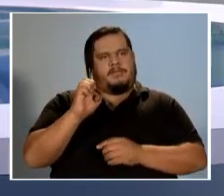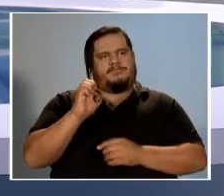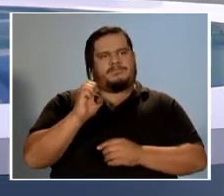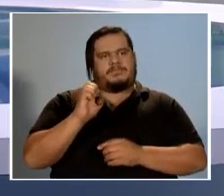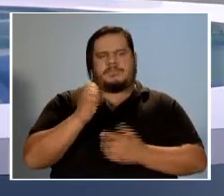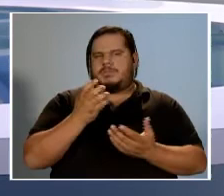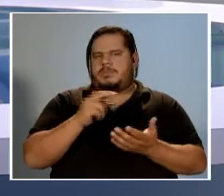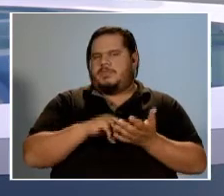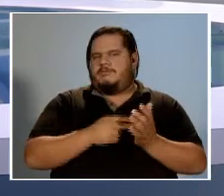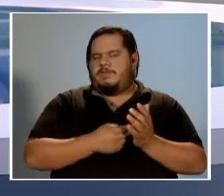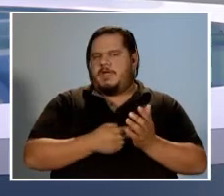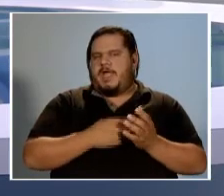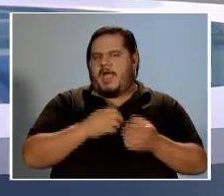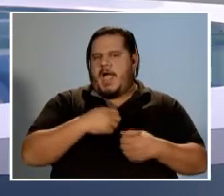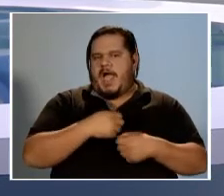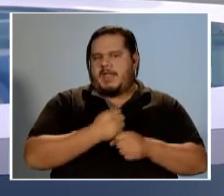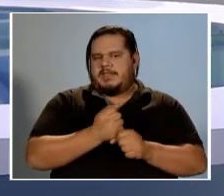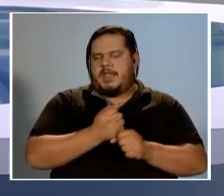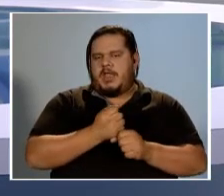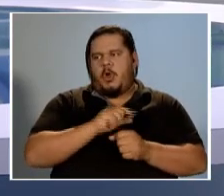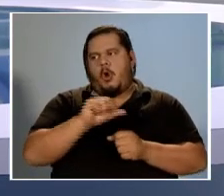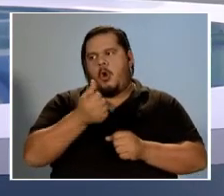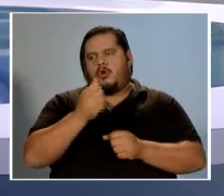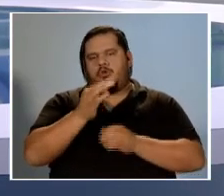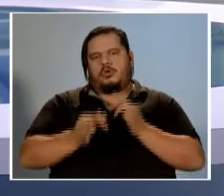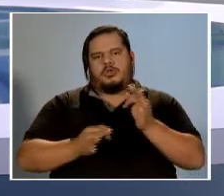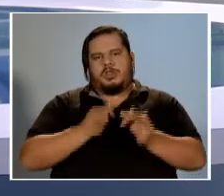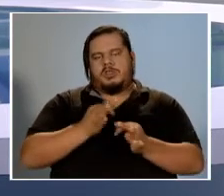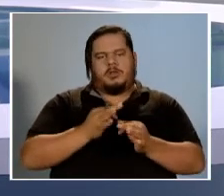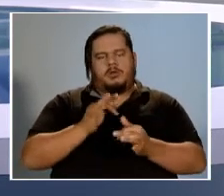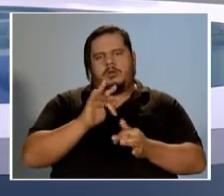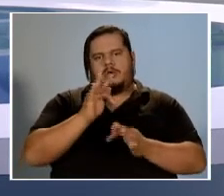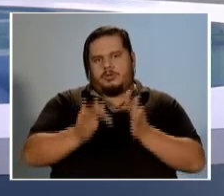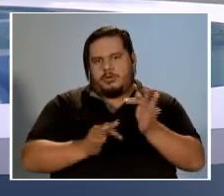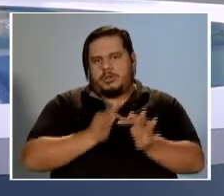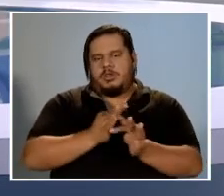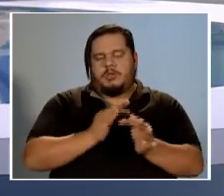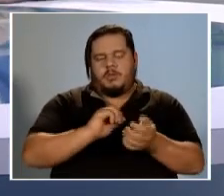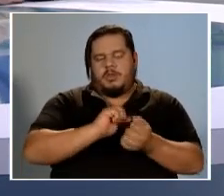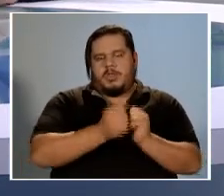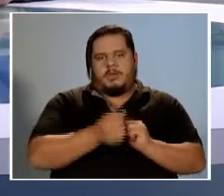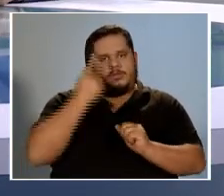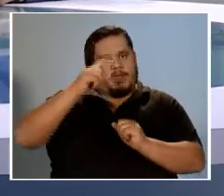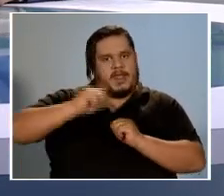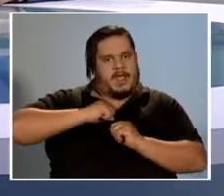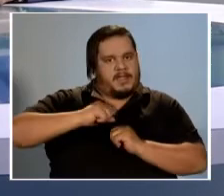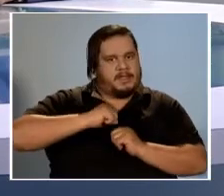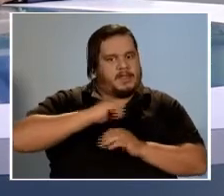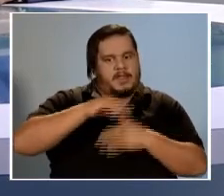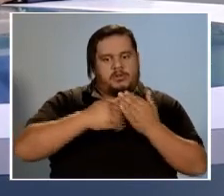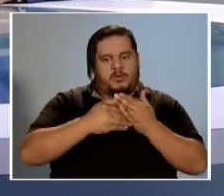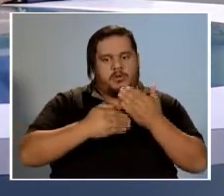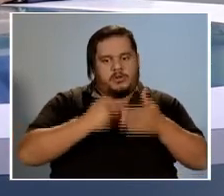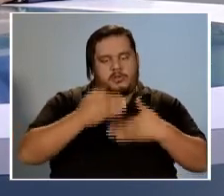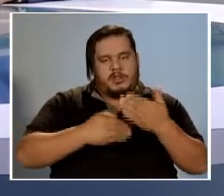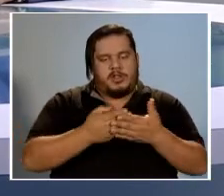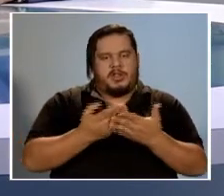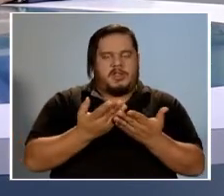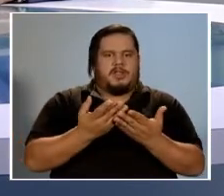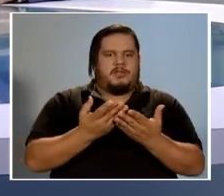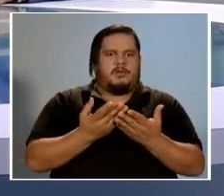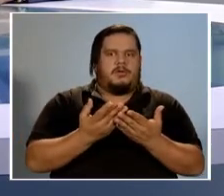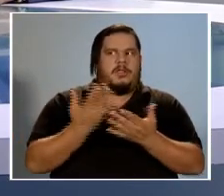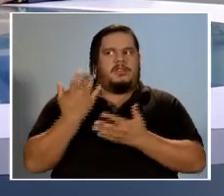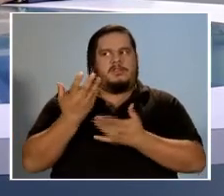sería factible hacer otro tipo de reformas también para acelerar, para facilitar estos procesos que se vuelven tediosos para el público?